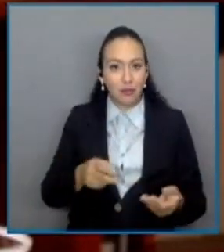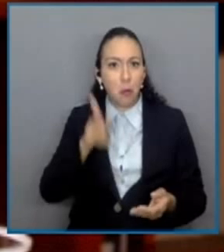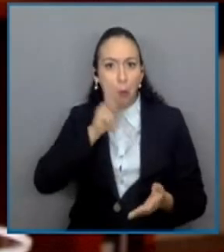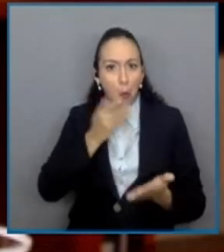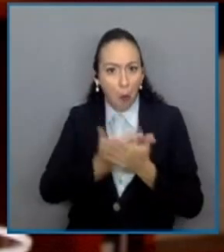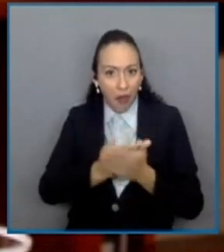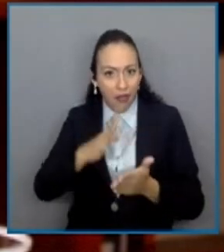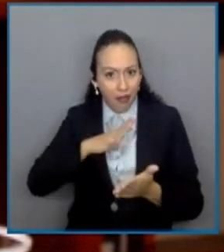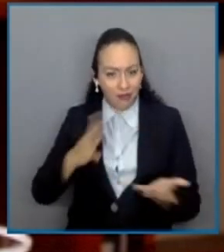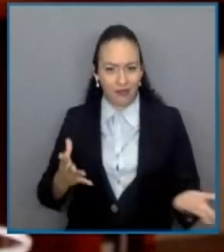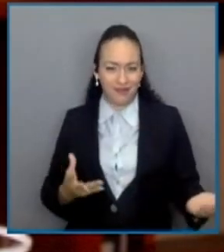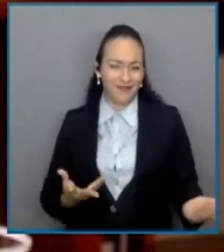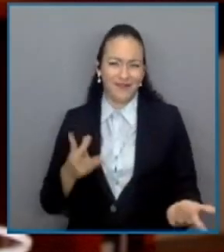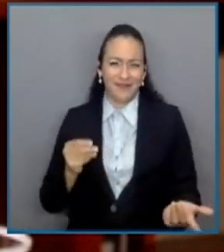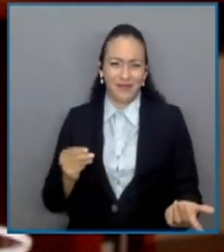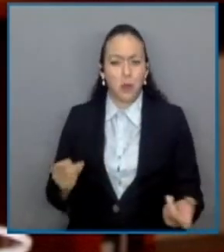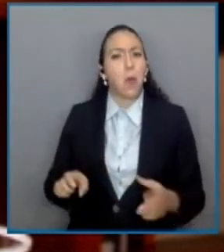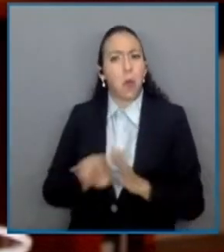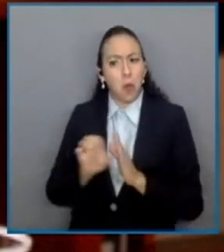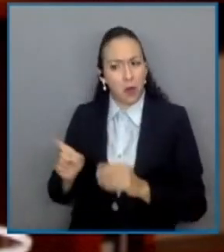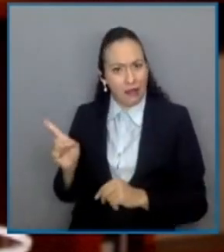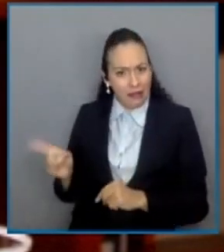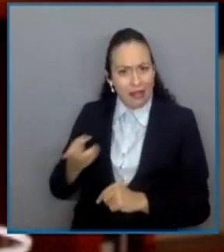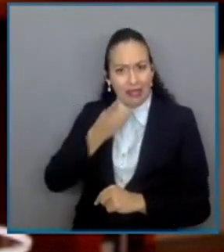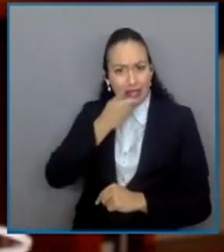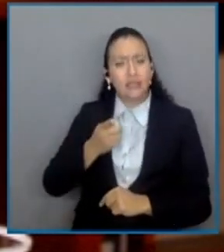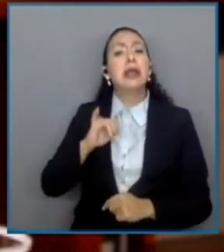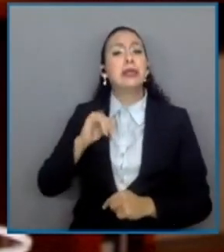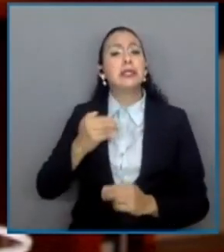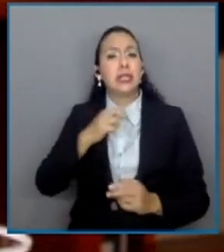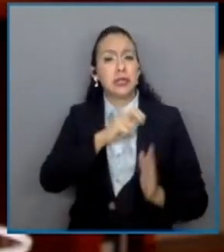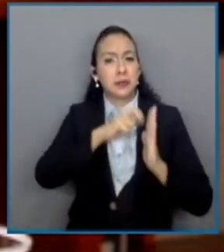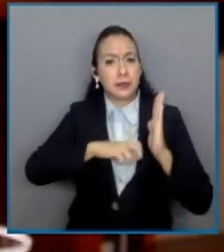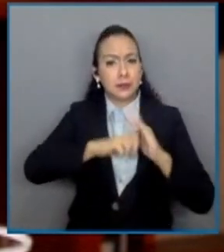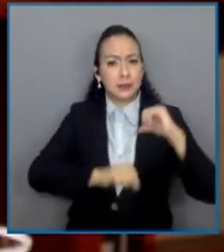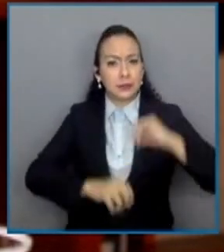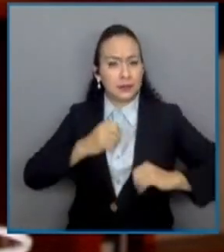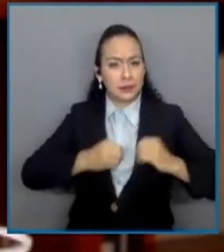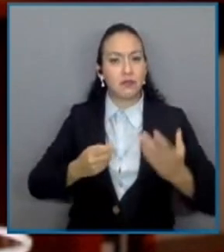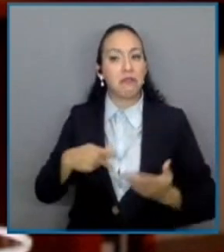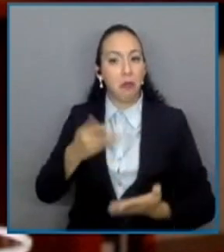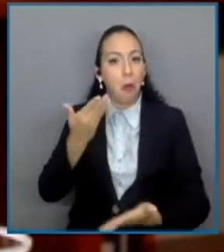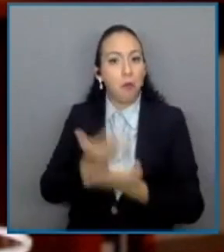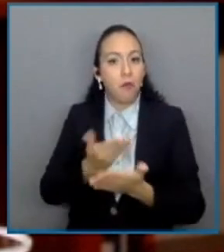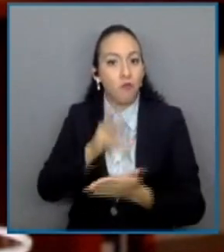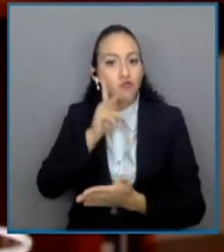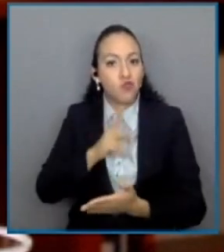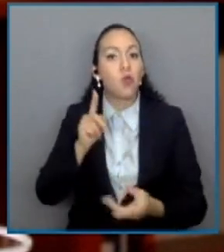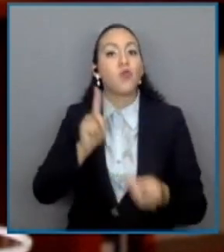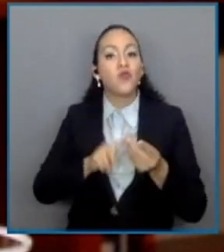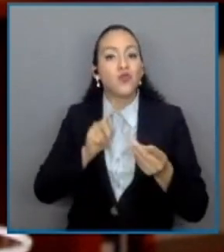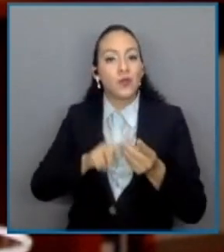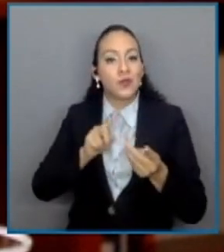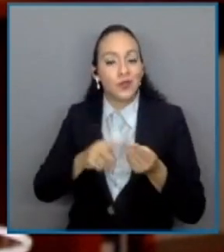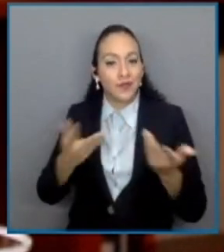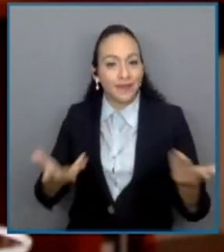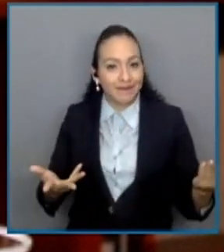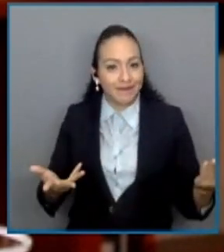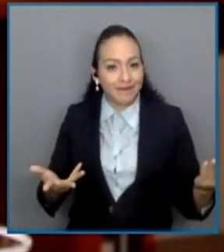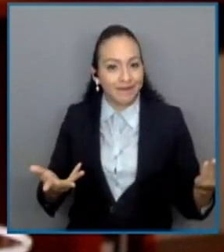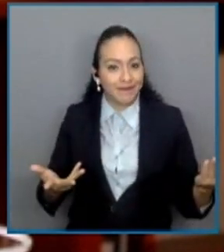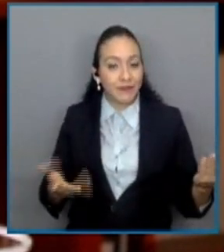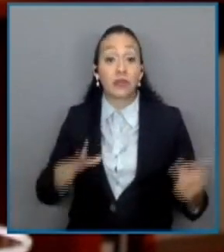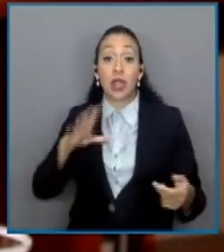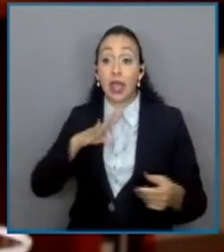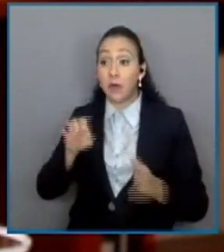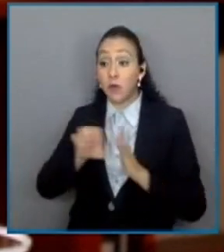hay. Pues sí hay. Y tenemos denuncias en el Consejo, y tenemos jueces y magistrados suspendidos, y tenemos